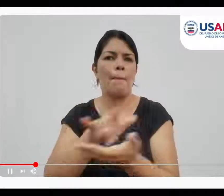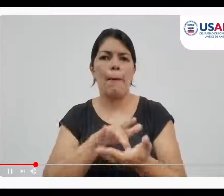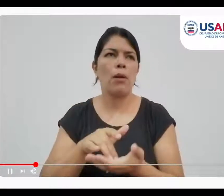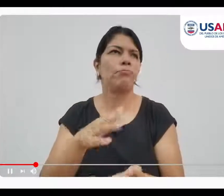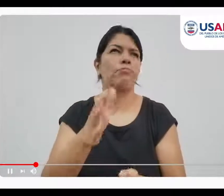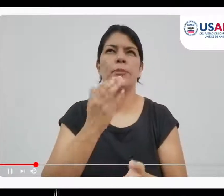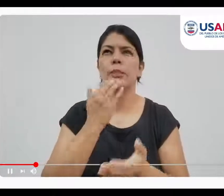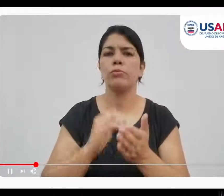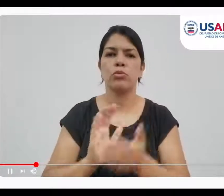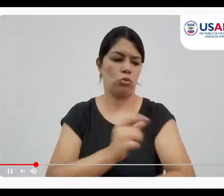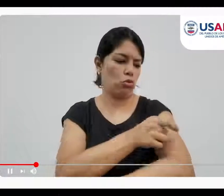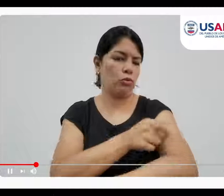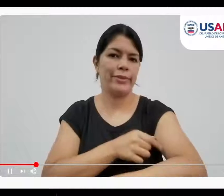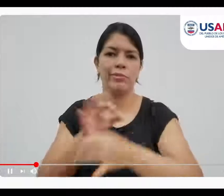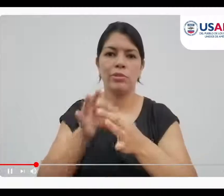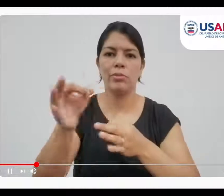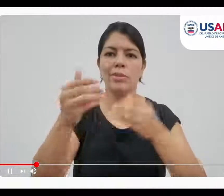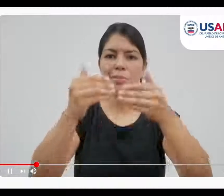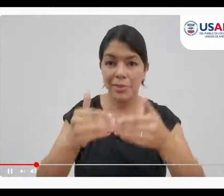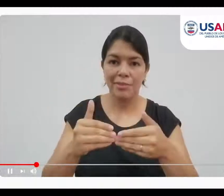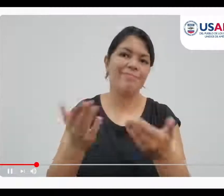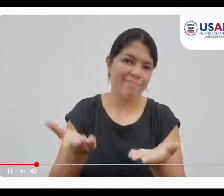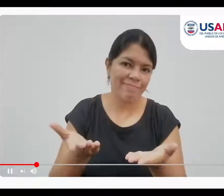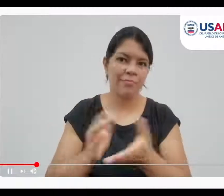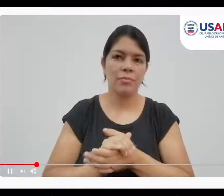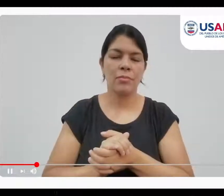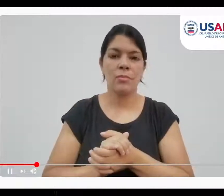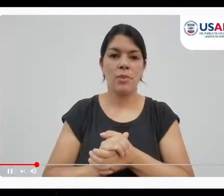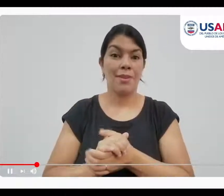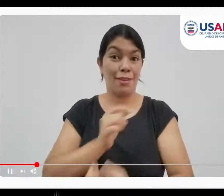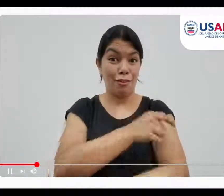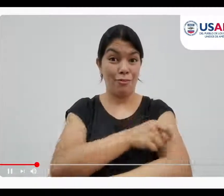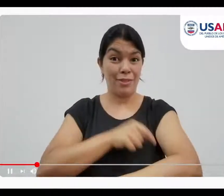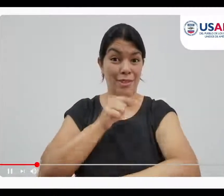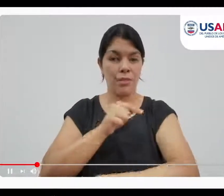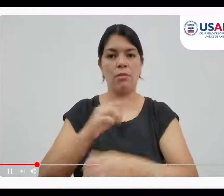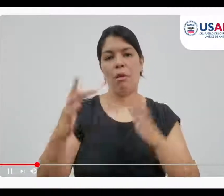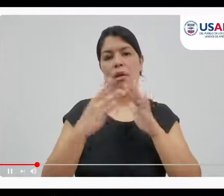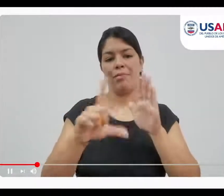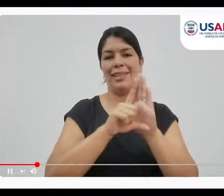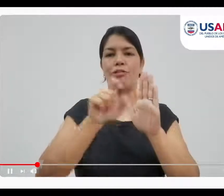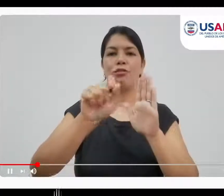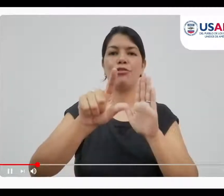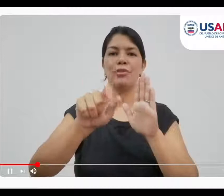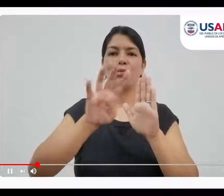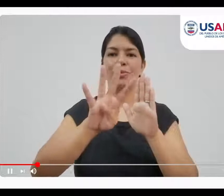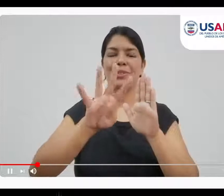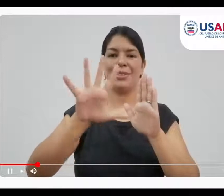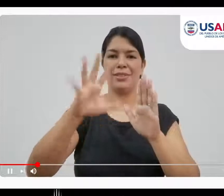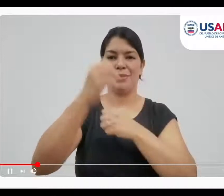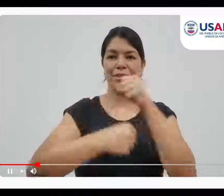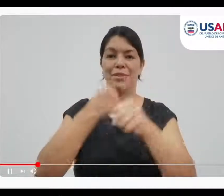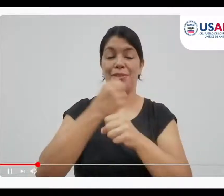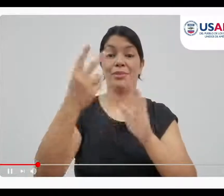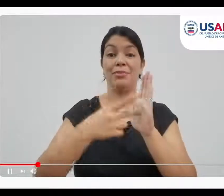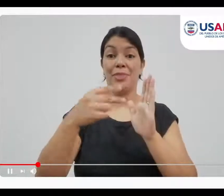discapacidad, tales como el Comité Municipal de Discapacidad, que es una instancia creada en el marco de la Ley 1145